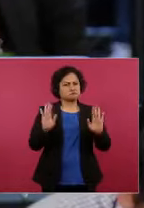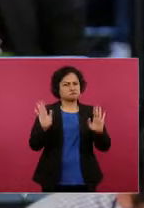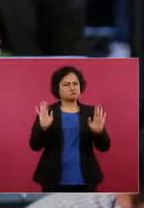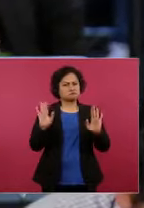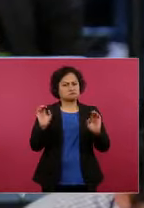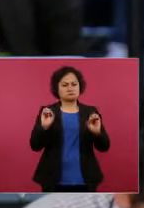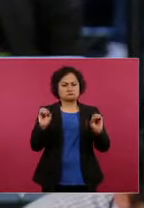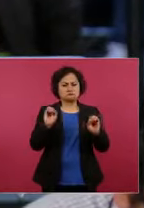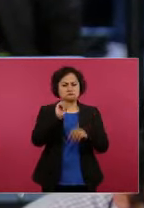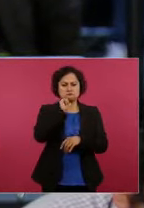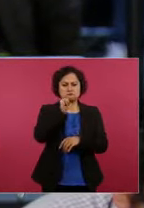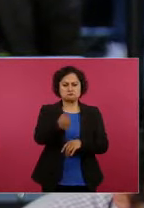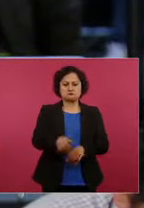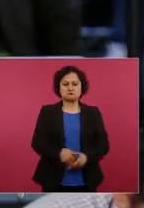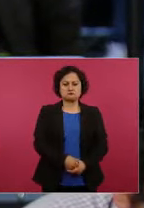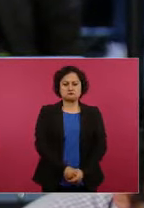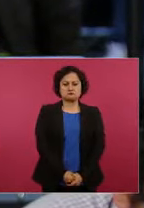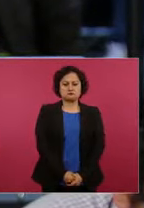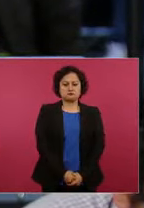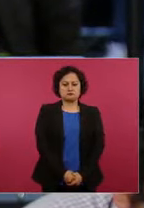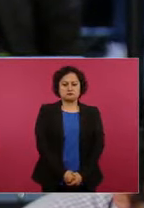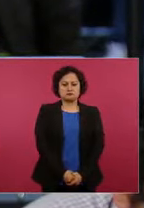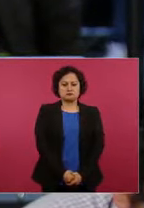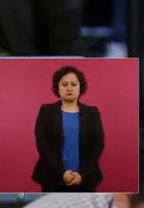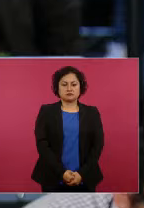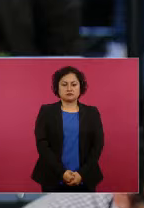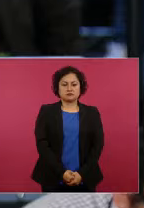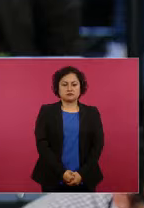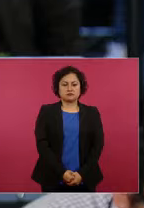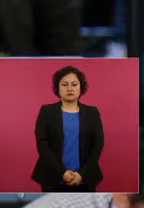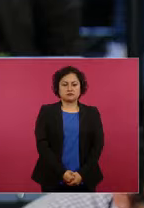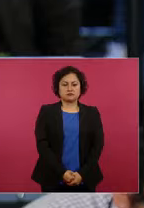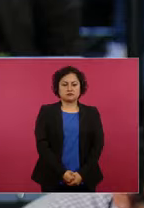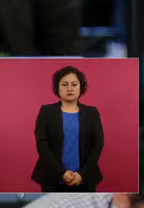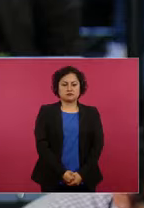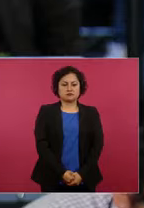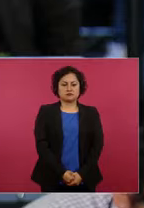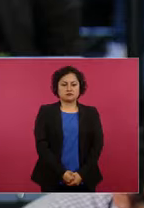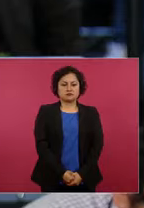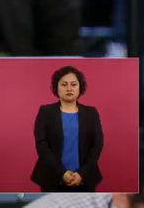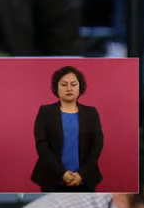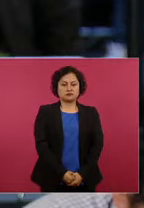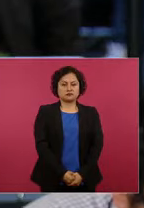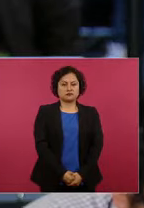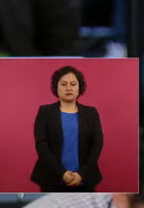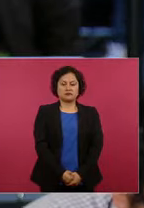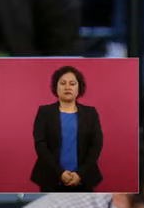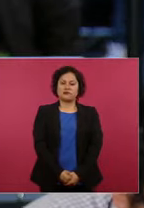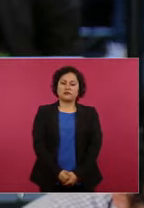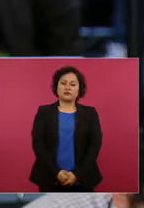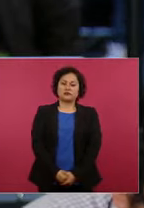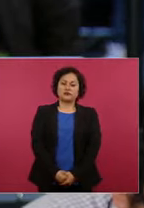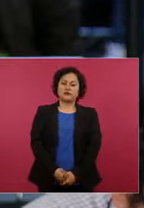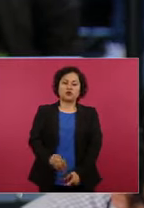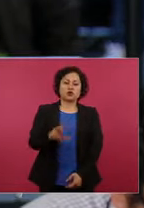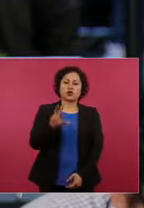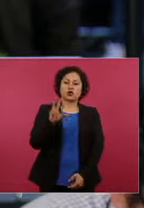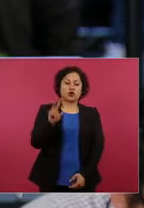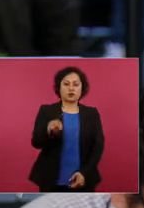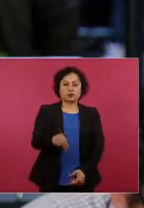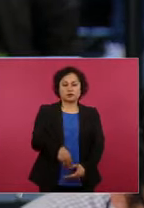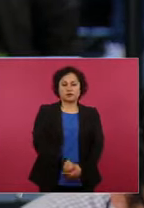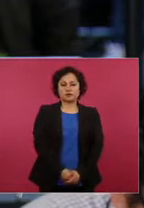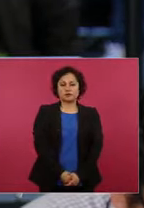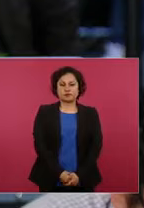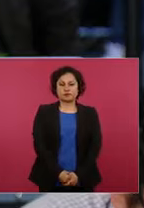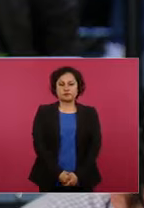La vez pasada a mí me sancionaron con un mes y no vi ni un mes. No. Lo dije a mi agencia internacional. No. Yo lo digo como periodista, porque